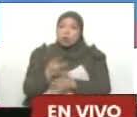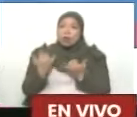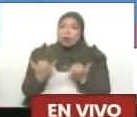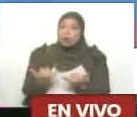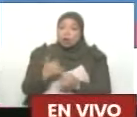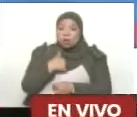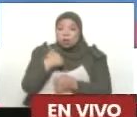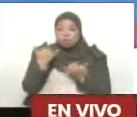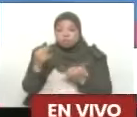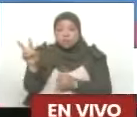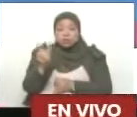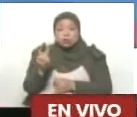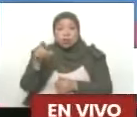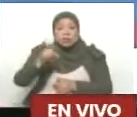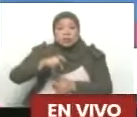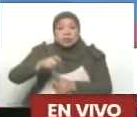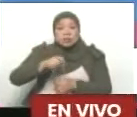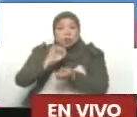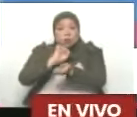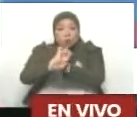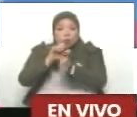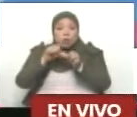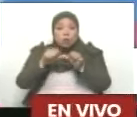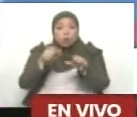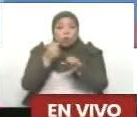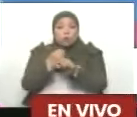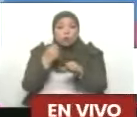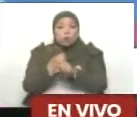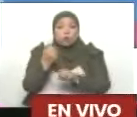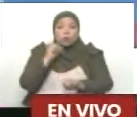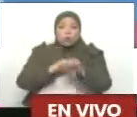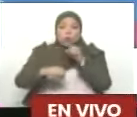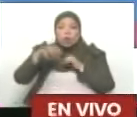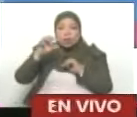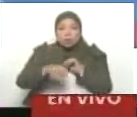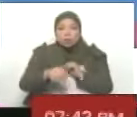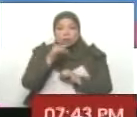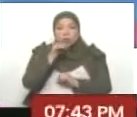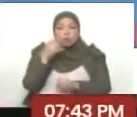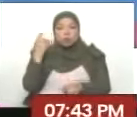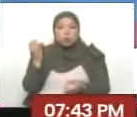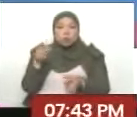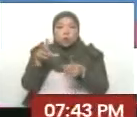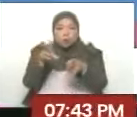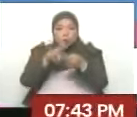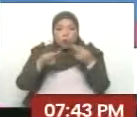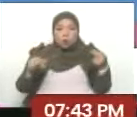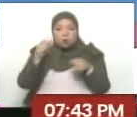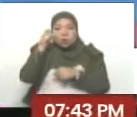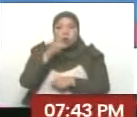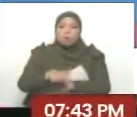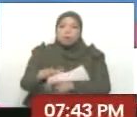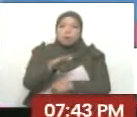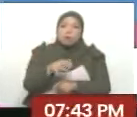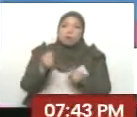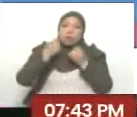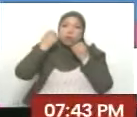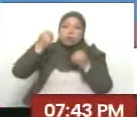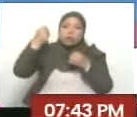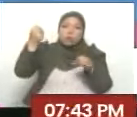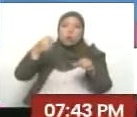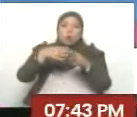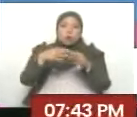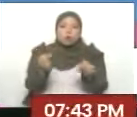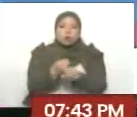reflexión. En todo caso, es la reflexión de un hombre que está al frente del Estado y que está comprometido con el pueblo a luchar con